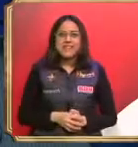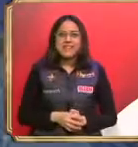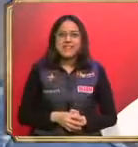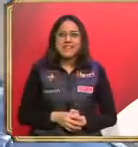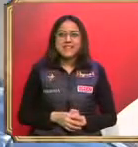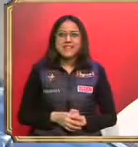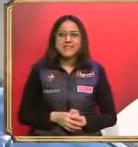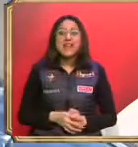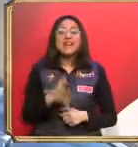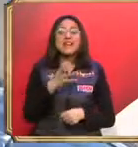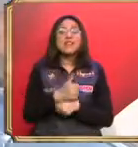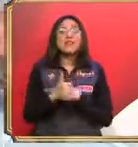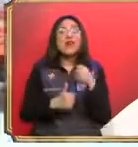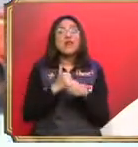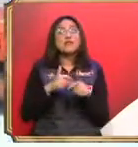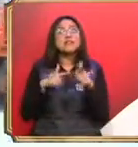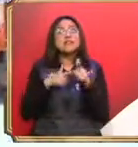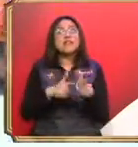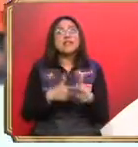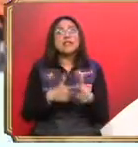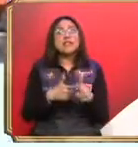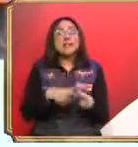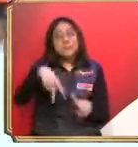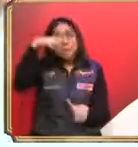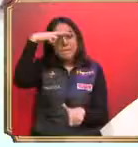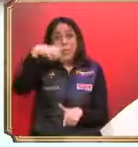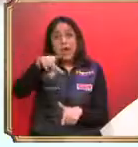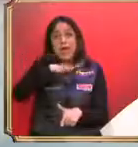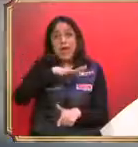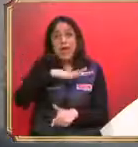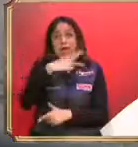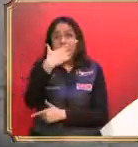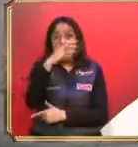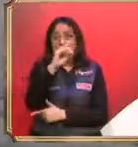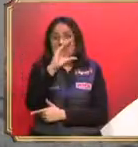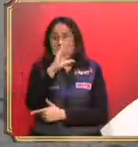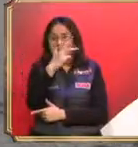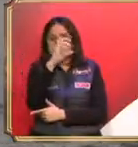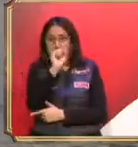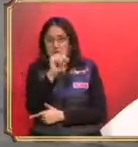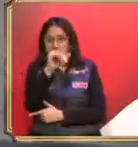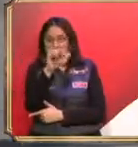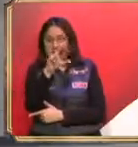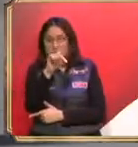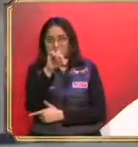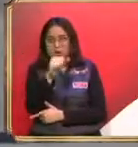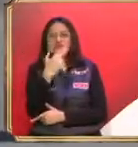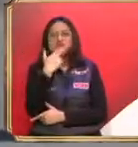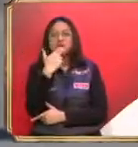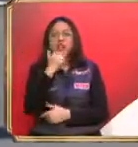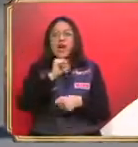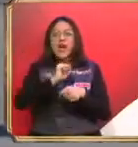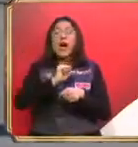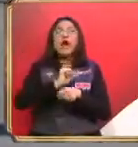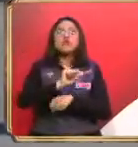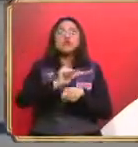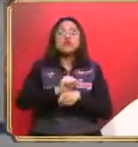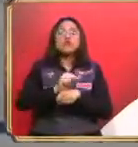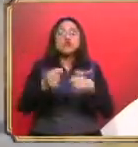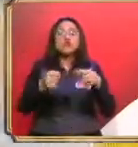por quinto año consecutivo hechos meridiano se voló la barda con meridianos sobre ruedas cada vez más